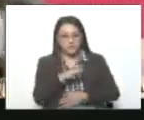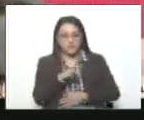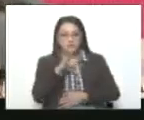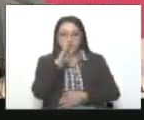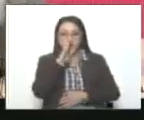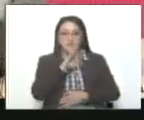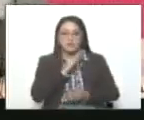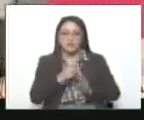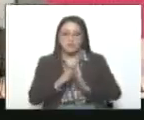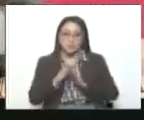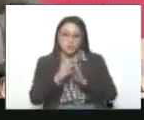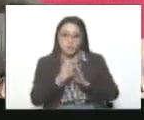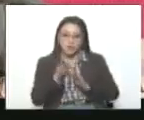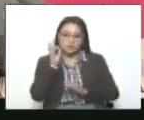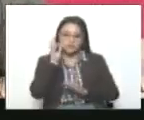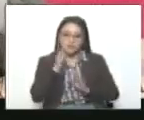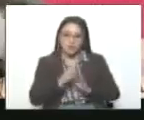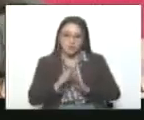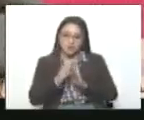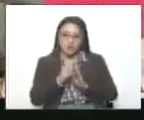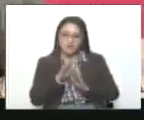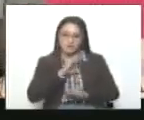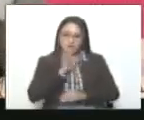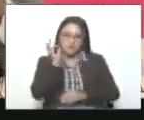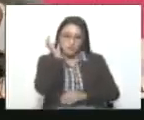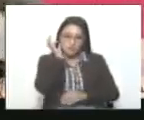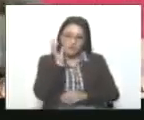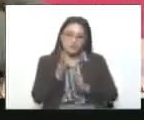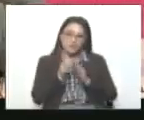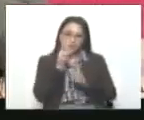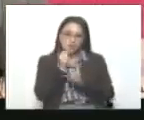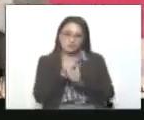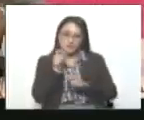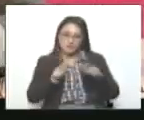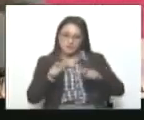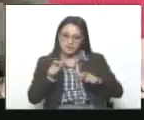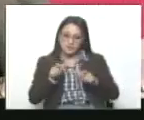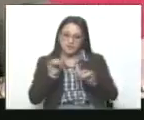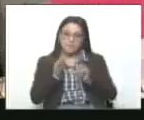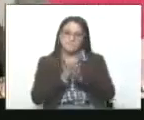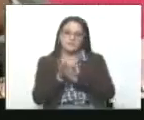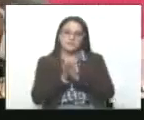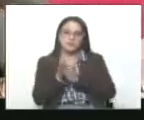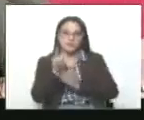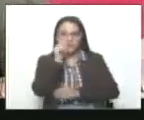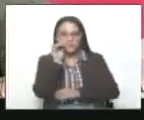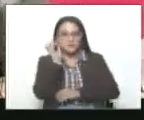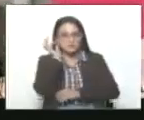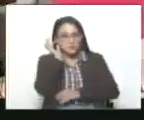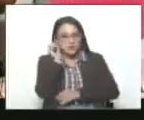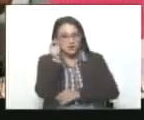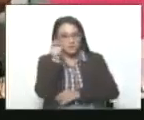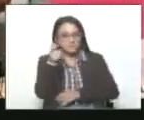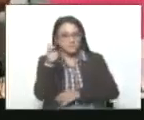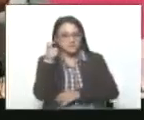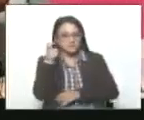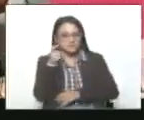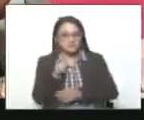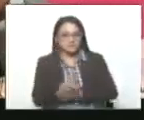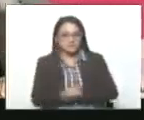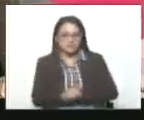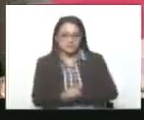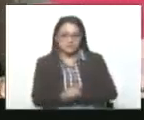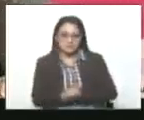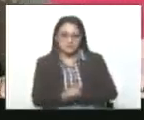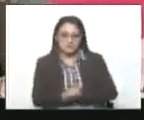de las comunas, de los consejos comunales, de las mujeres, de la clase obrera, de los emprendedores, de las emprendedoras, de los campesinos.